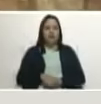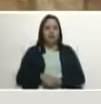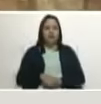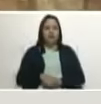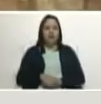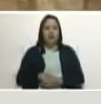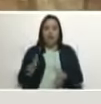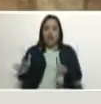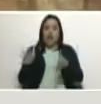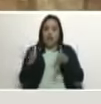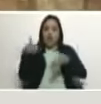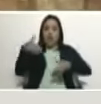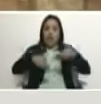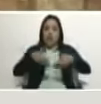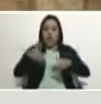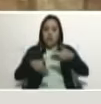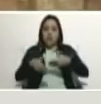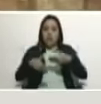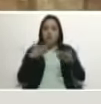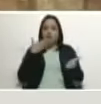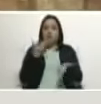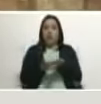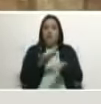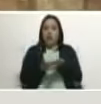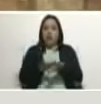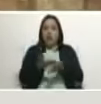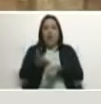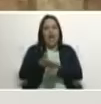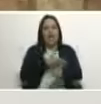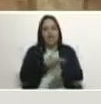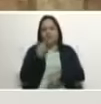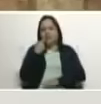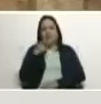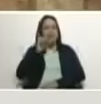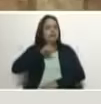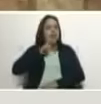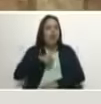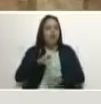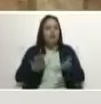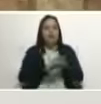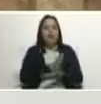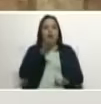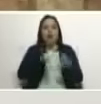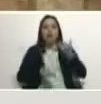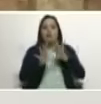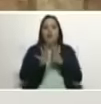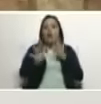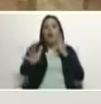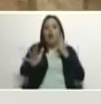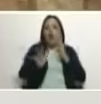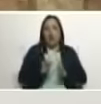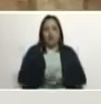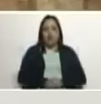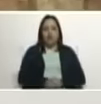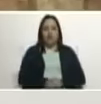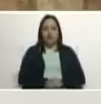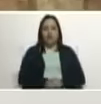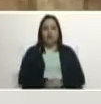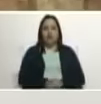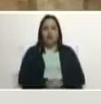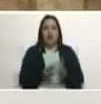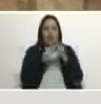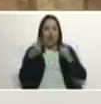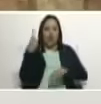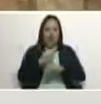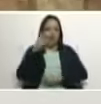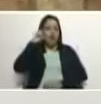Ganaron las elecciones con una oferta para entonces engañosa de la última cola. Todos tienen que